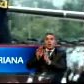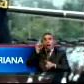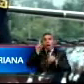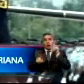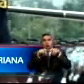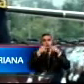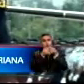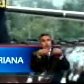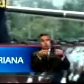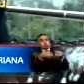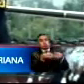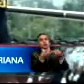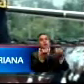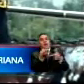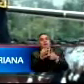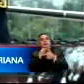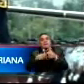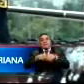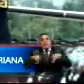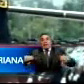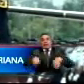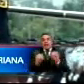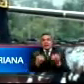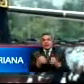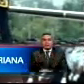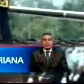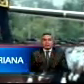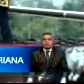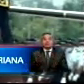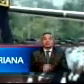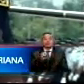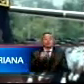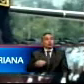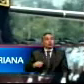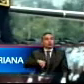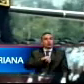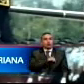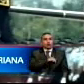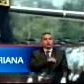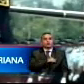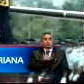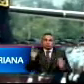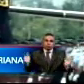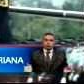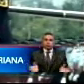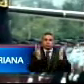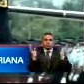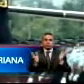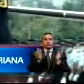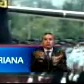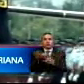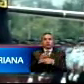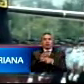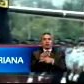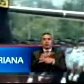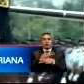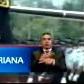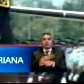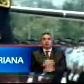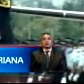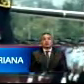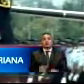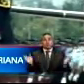intentan dividirlo. Mientras nosotros impulsamos la producción